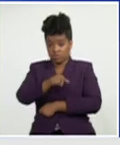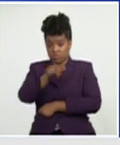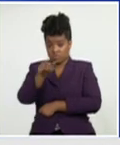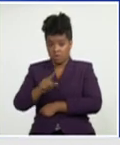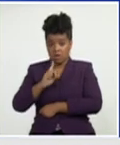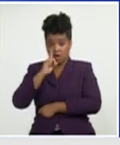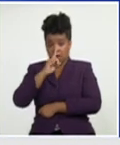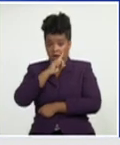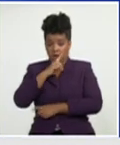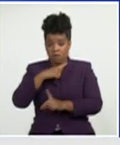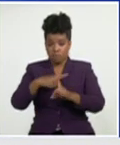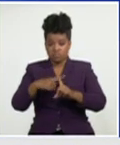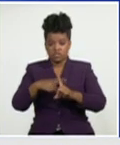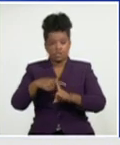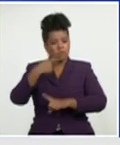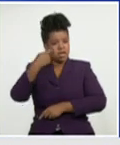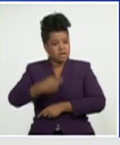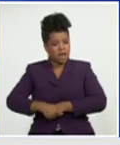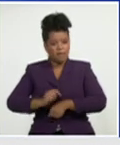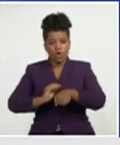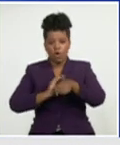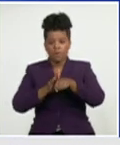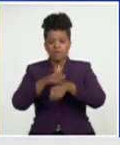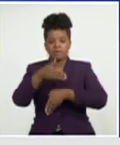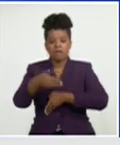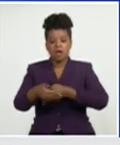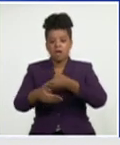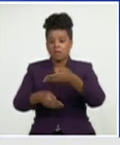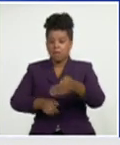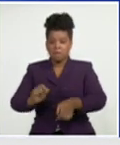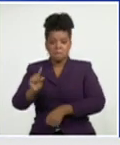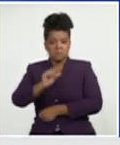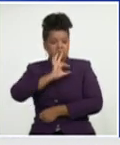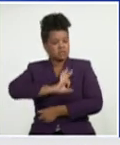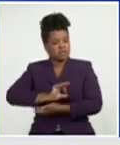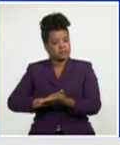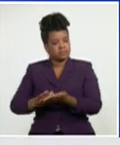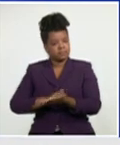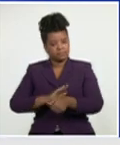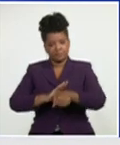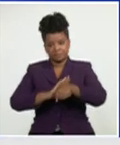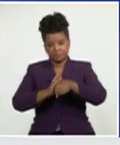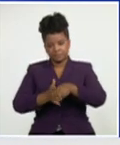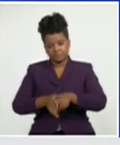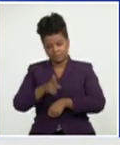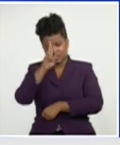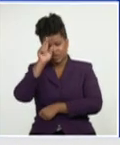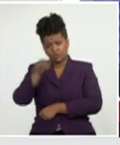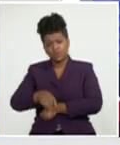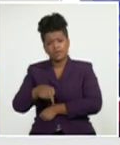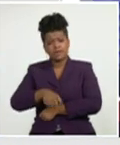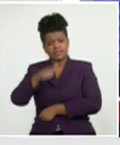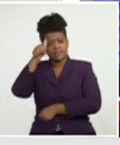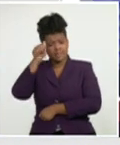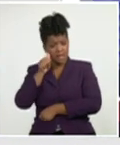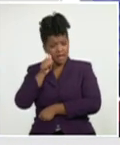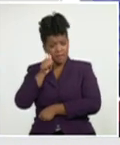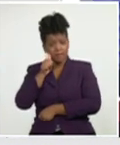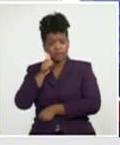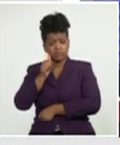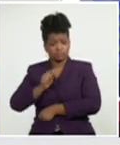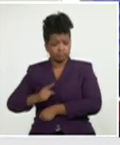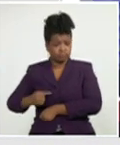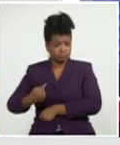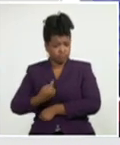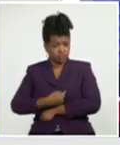positivos desarrollen formas asintomáticas o muy leves de la enfermedad COVID-19. Doctora, este sábado tuvimos la oportunidad de estar